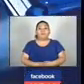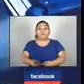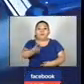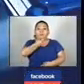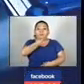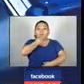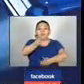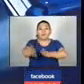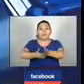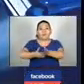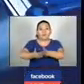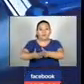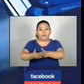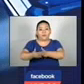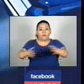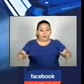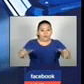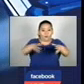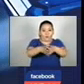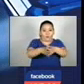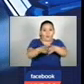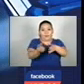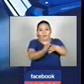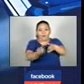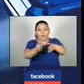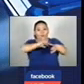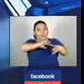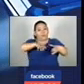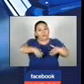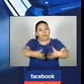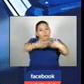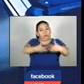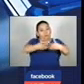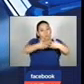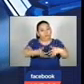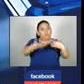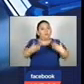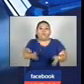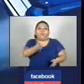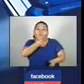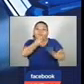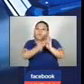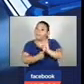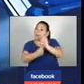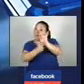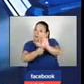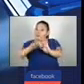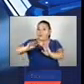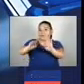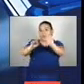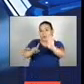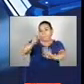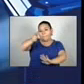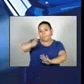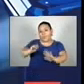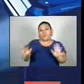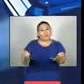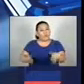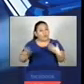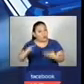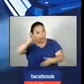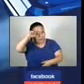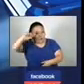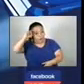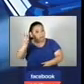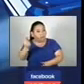Iniciamos con la información. La Asociación Salvadoreña de Industriales presentó el segundo informe trimestral del desempeño económico del sector,